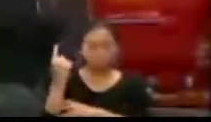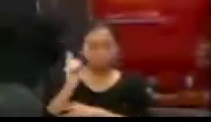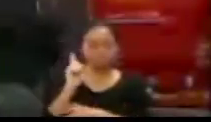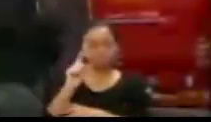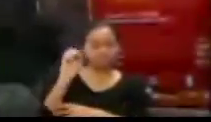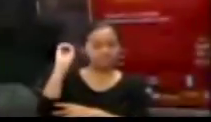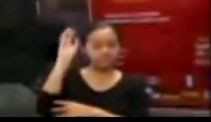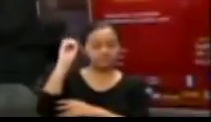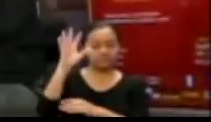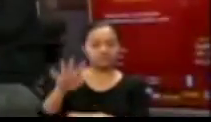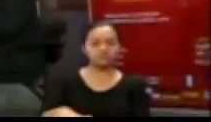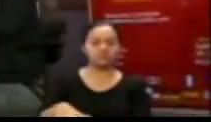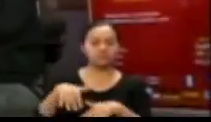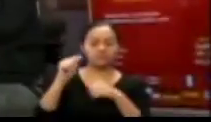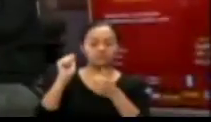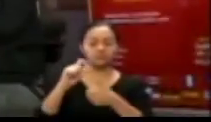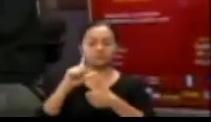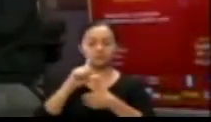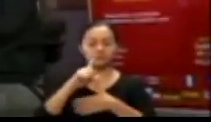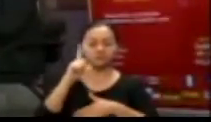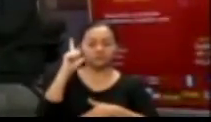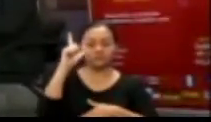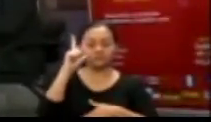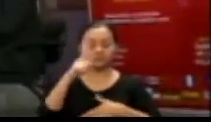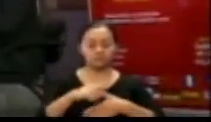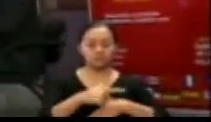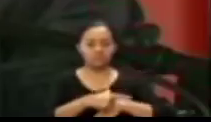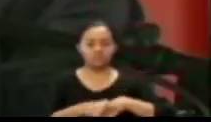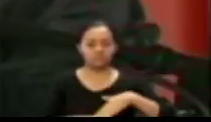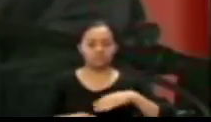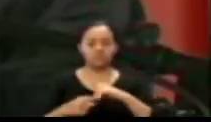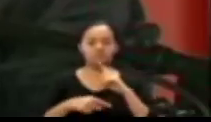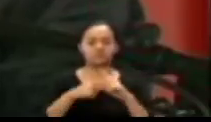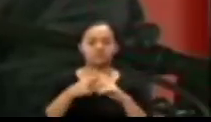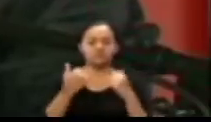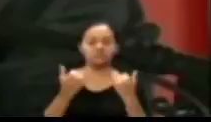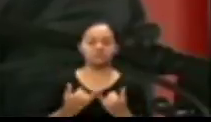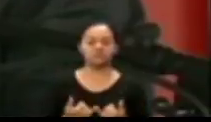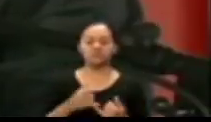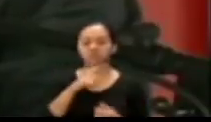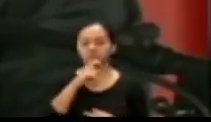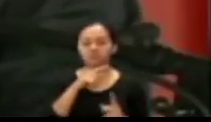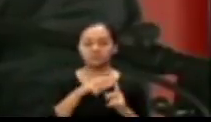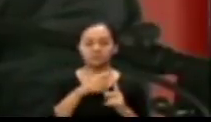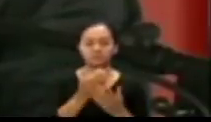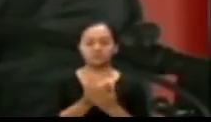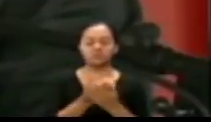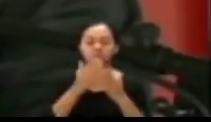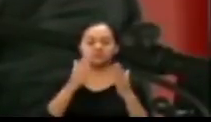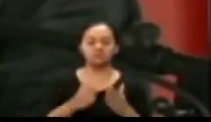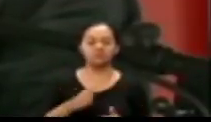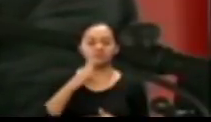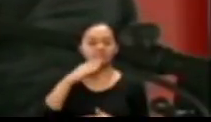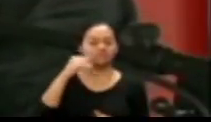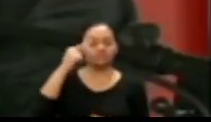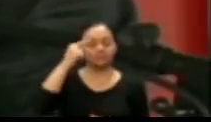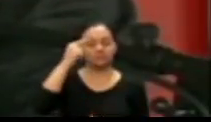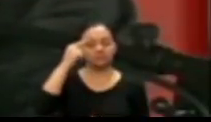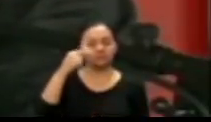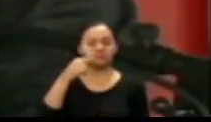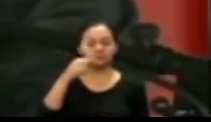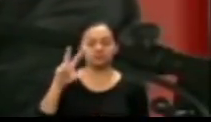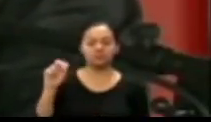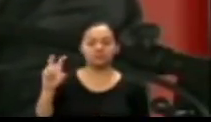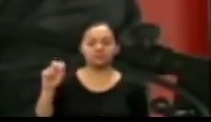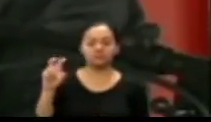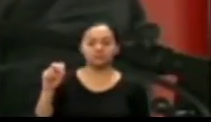conferencia de uno de los líderes sudamericanos y latinoamericanos más importantes que tenemos hoy por hoy, el economista Rafael Correa Delgado. El